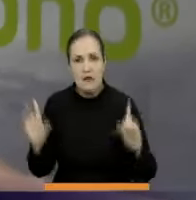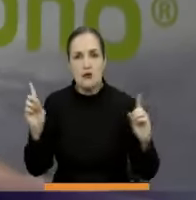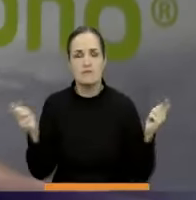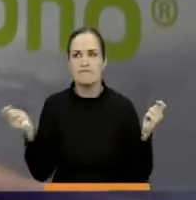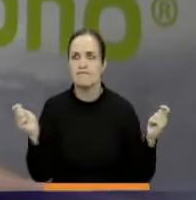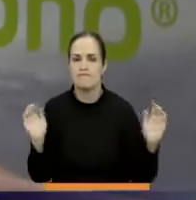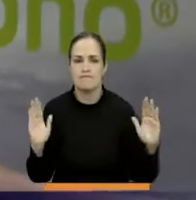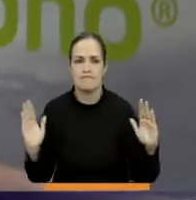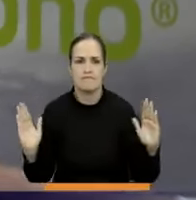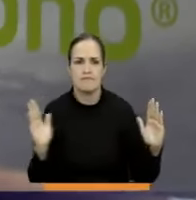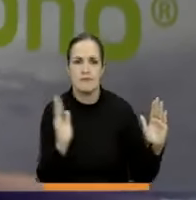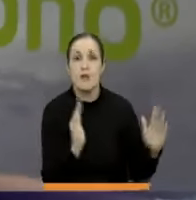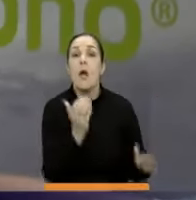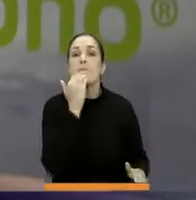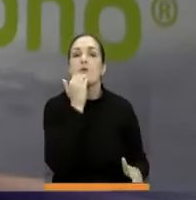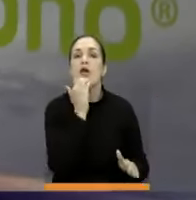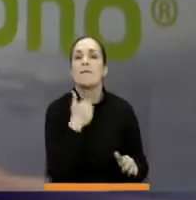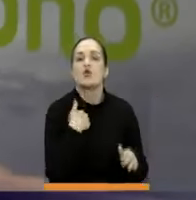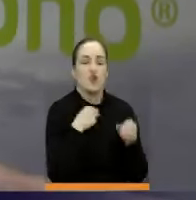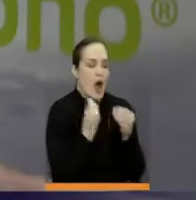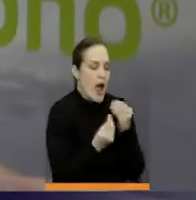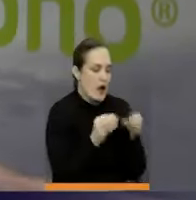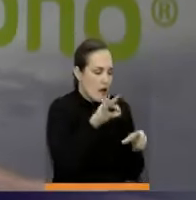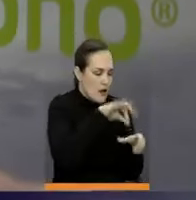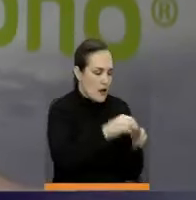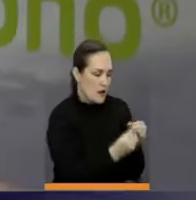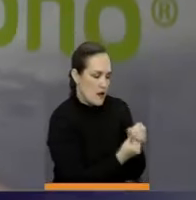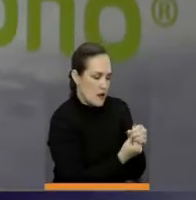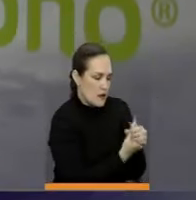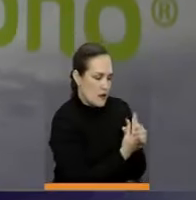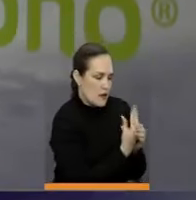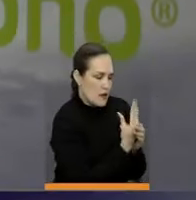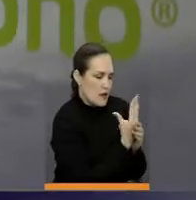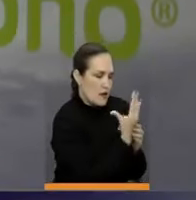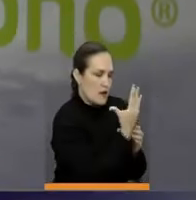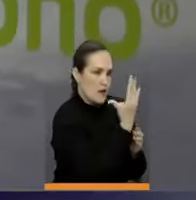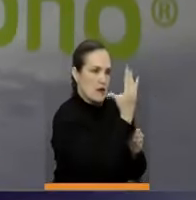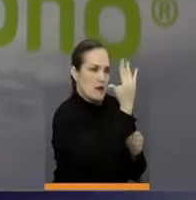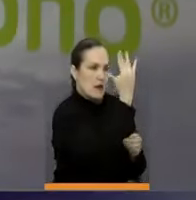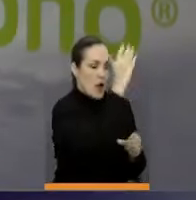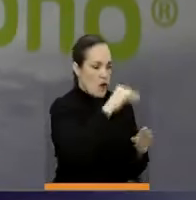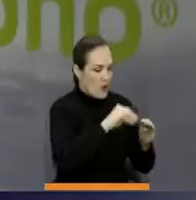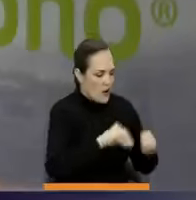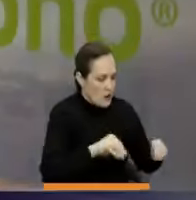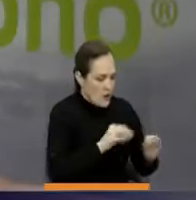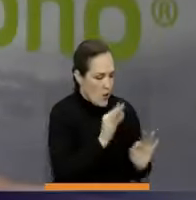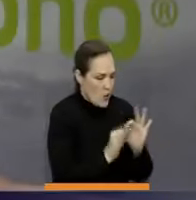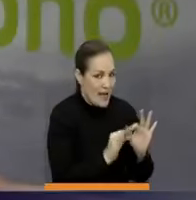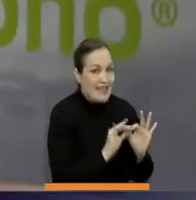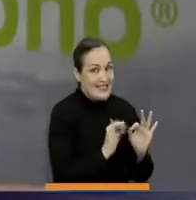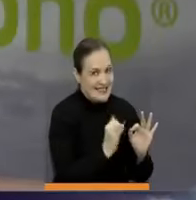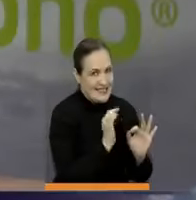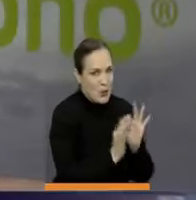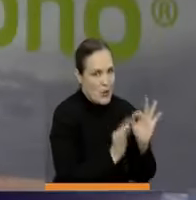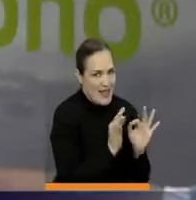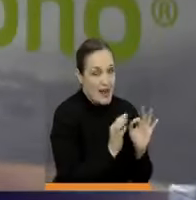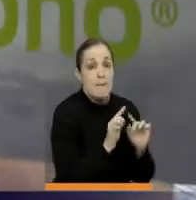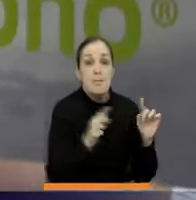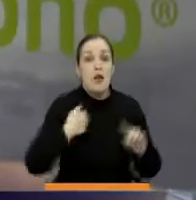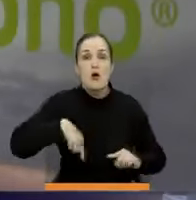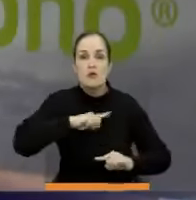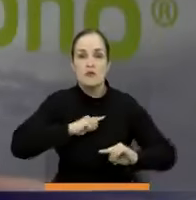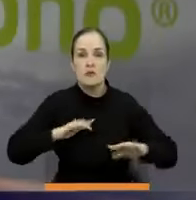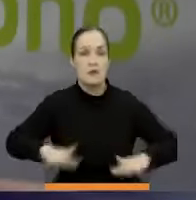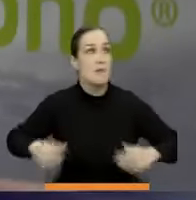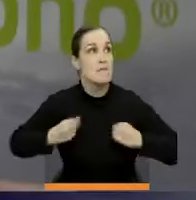nosotros cuidamos, es cuando yo siembro un árbol o espero que no caiga el sol o tengo que abonar y que echar agua. No, eso se llama cuidar, pero nosotros no cuidamos,